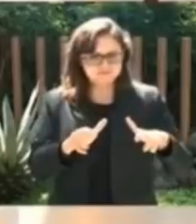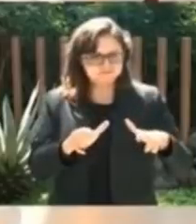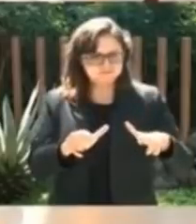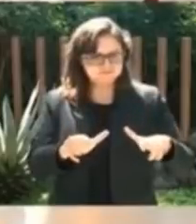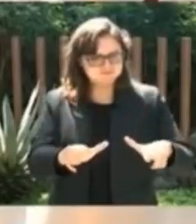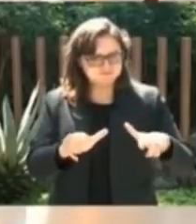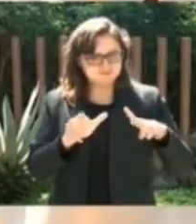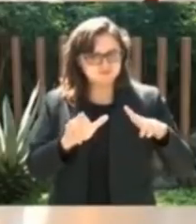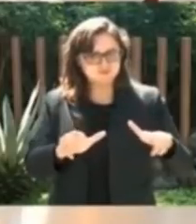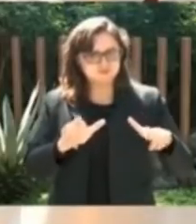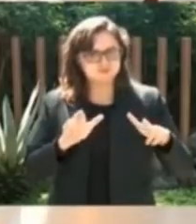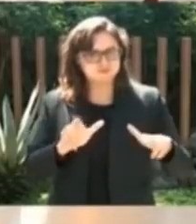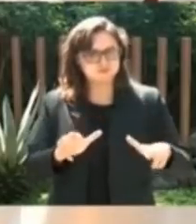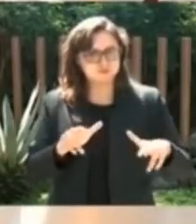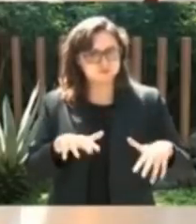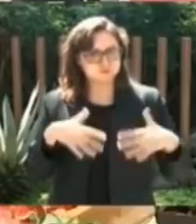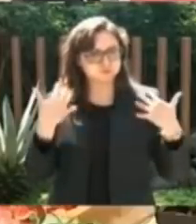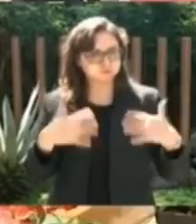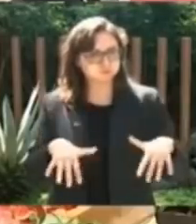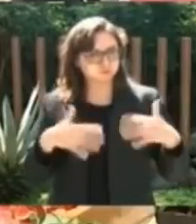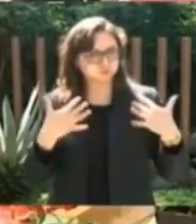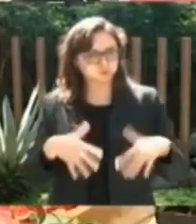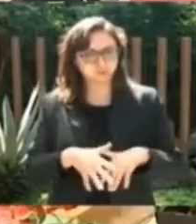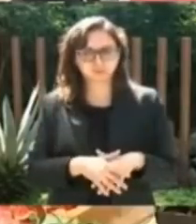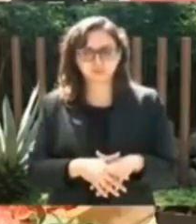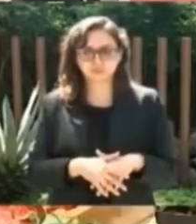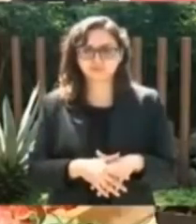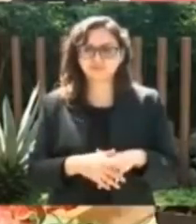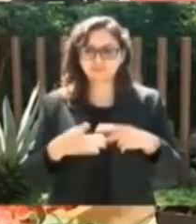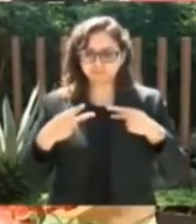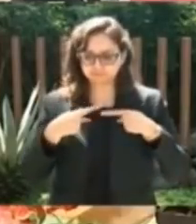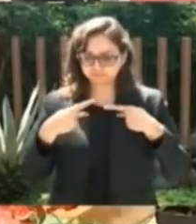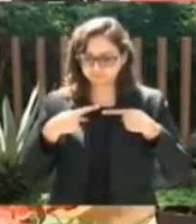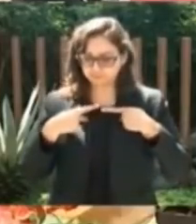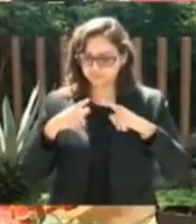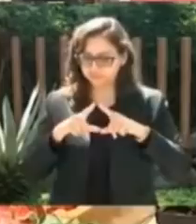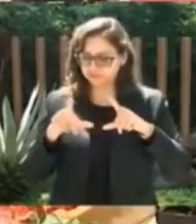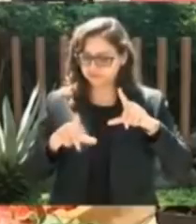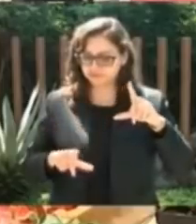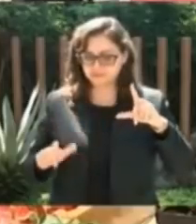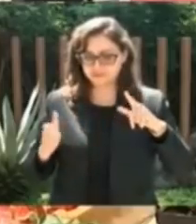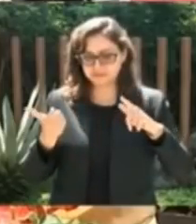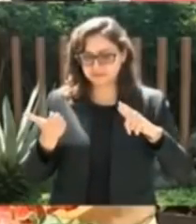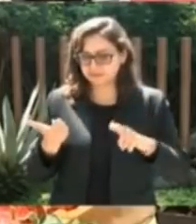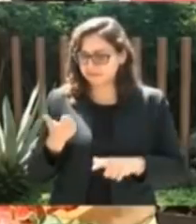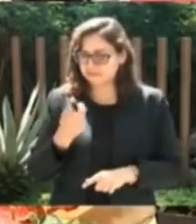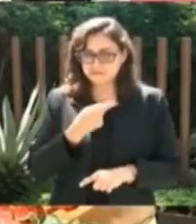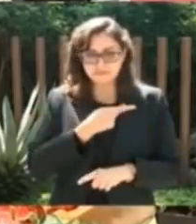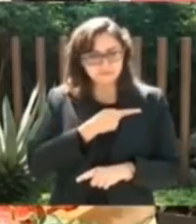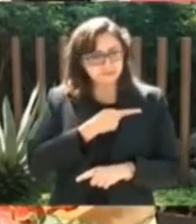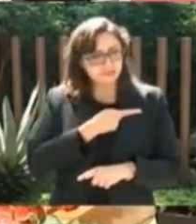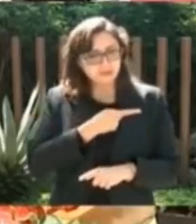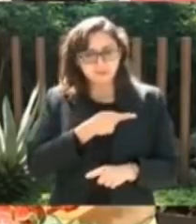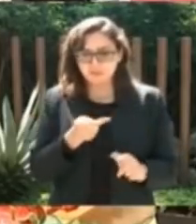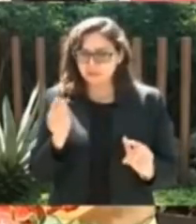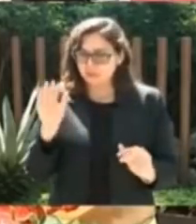fue cuando más se empobreció el país. Y eso